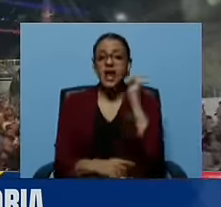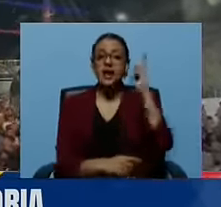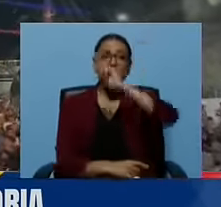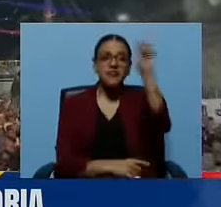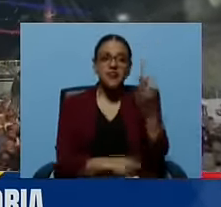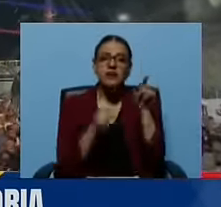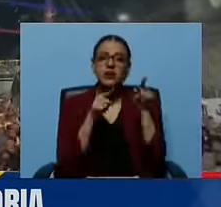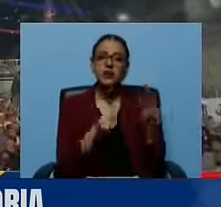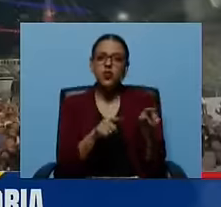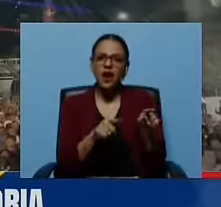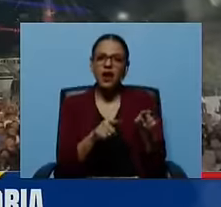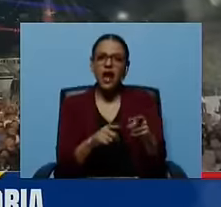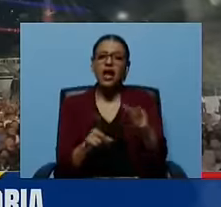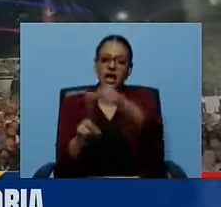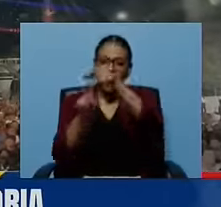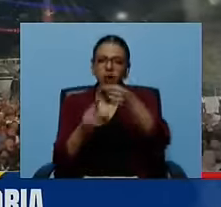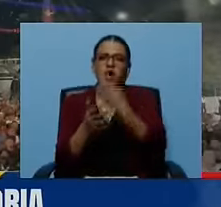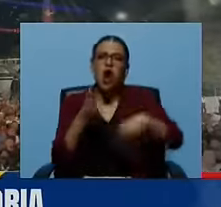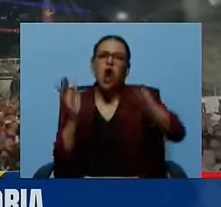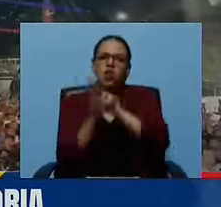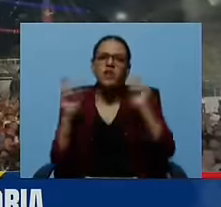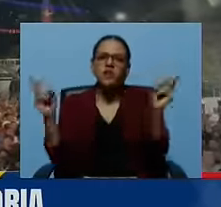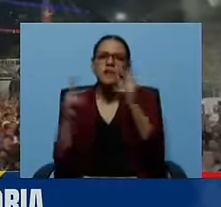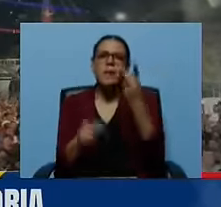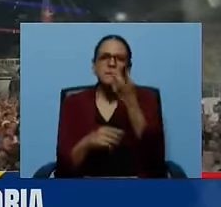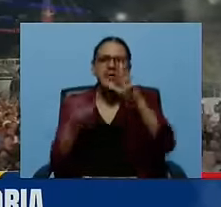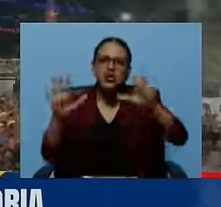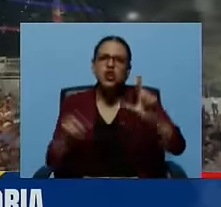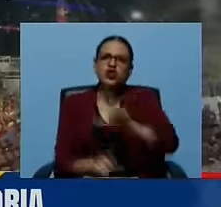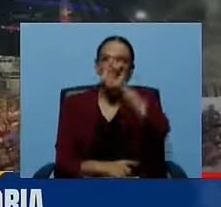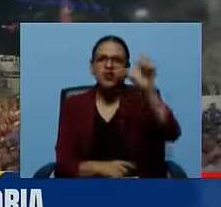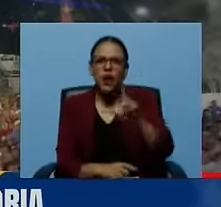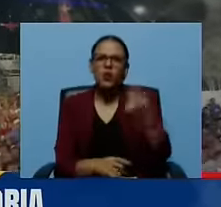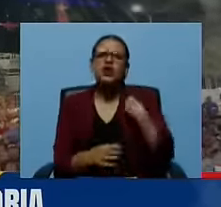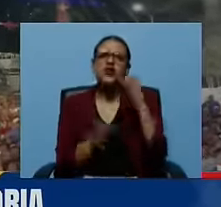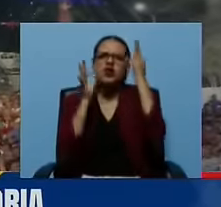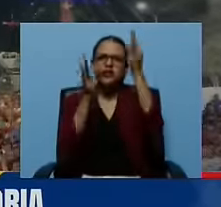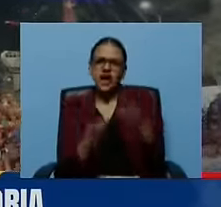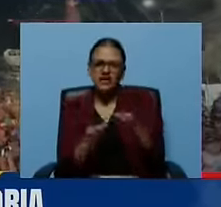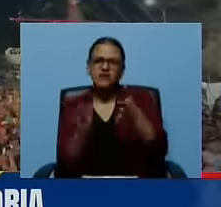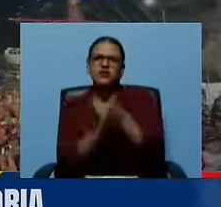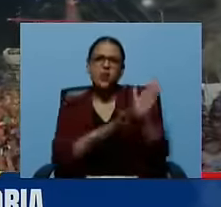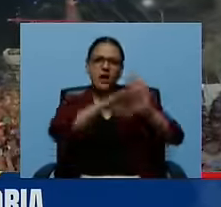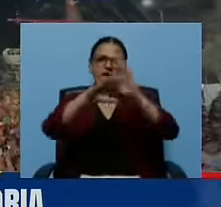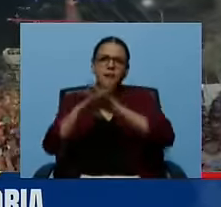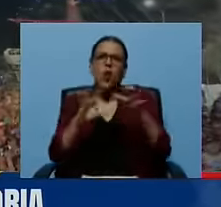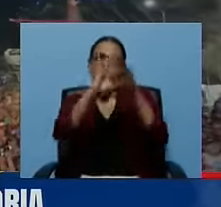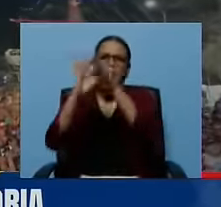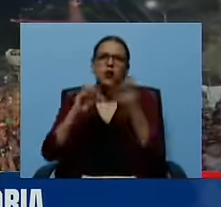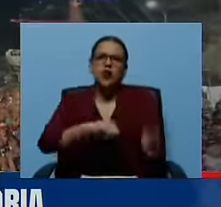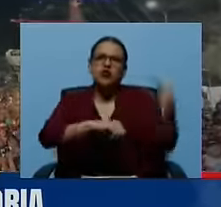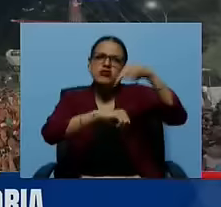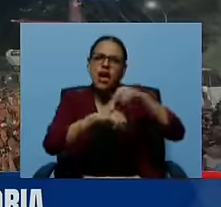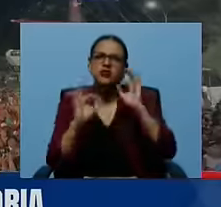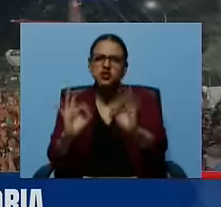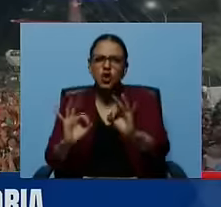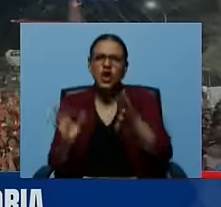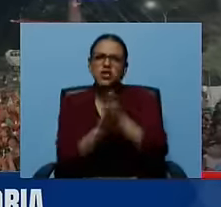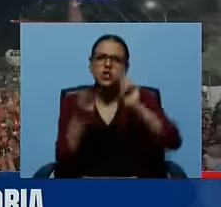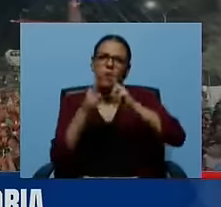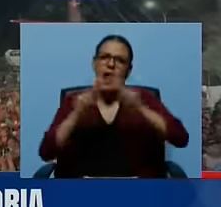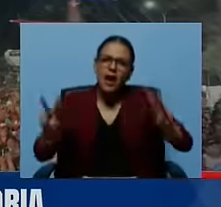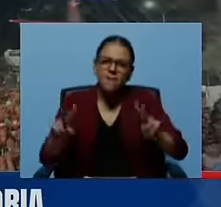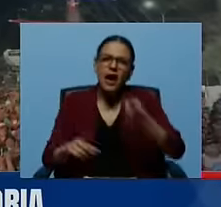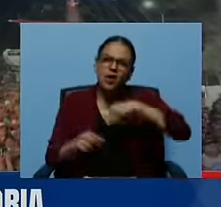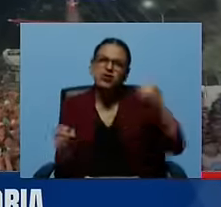Venezuela, reelecto y triunfante el 28 de julio, ratifico mi llamado a la unión nacional, a la paz,